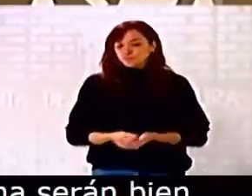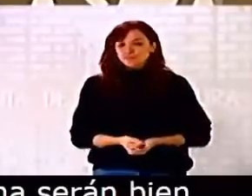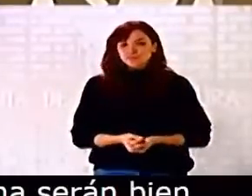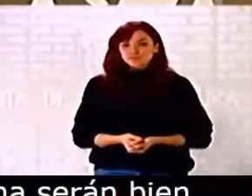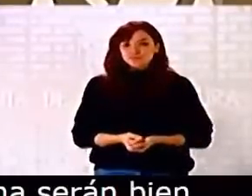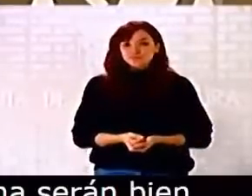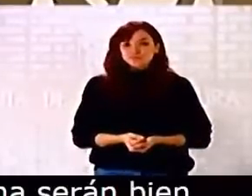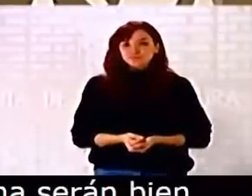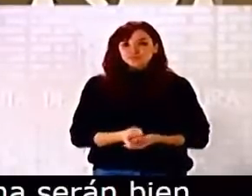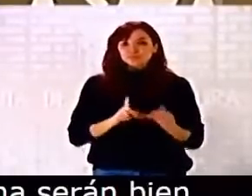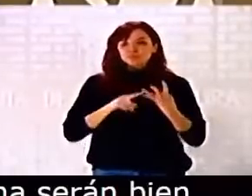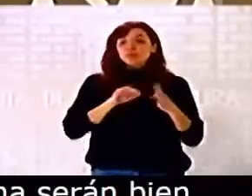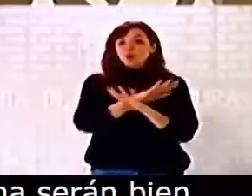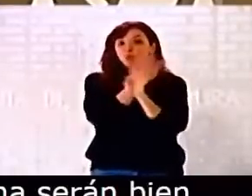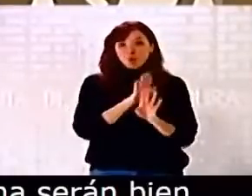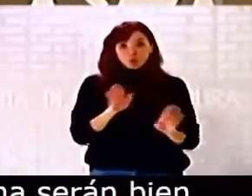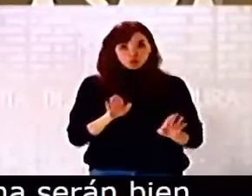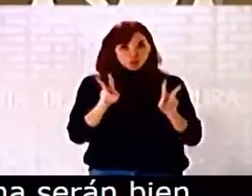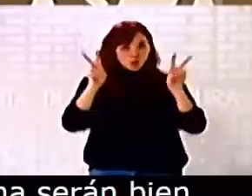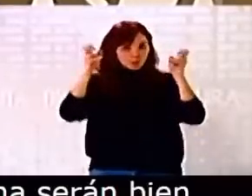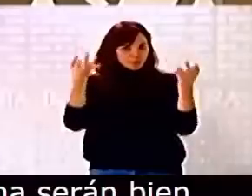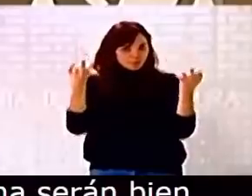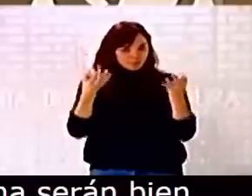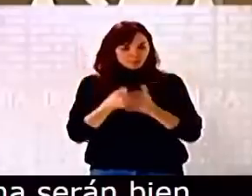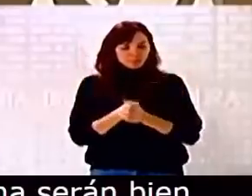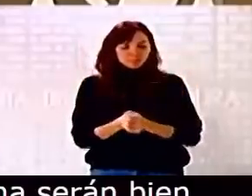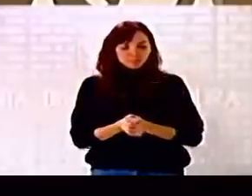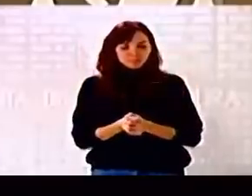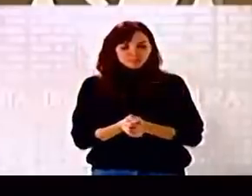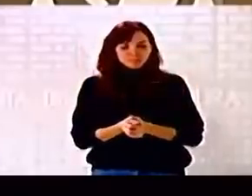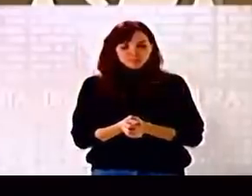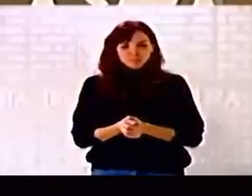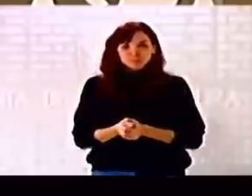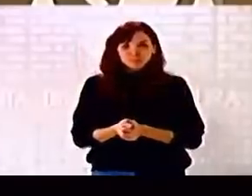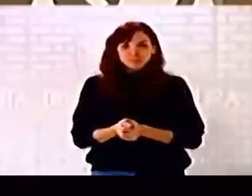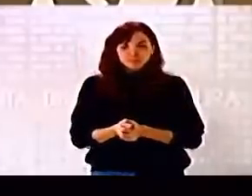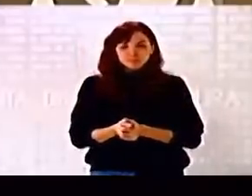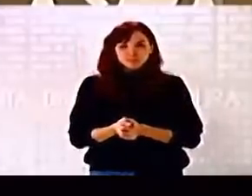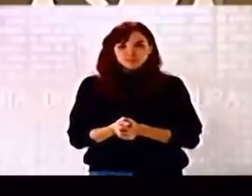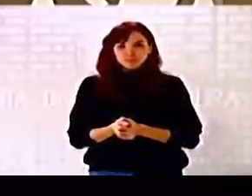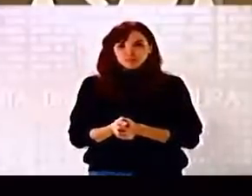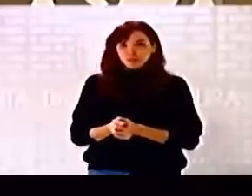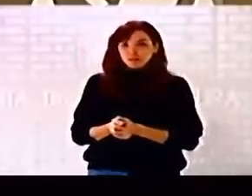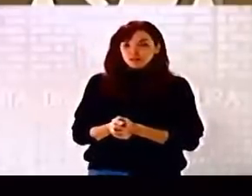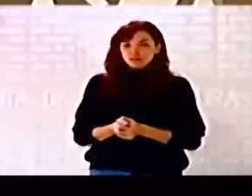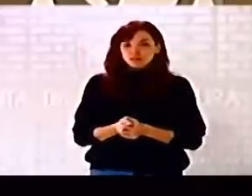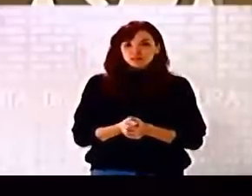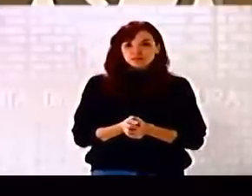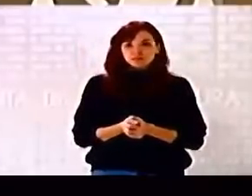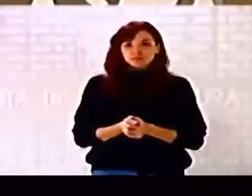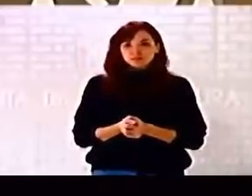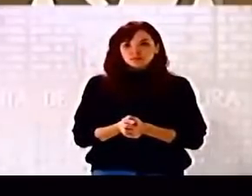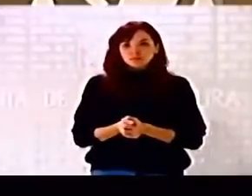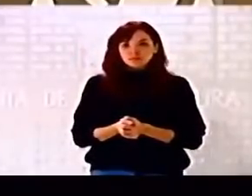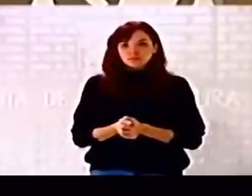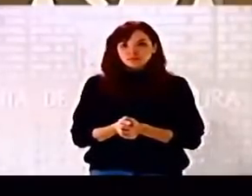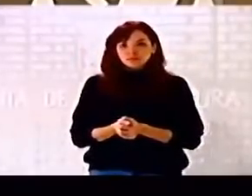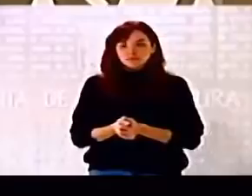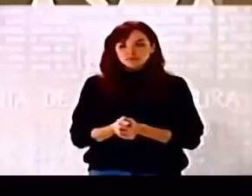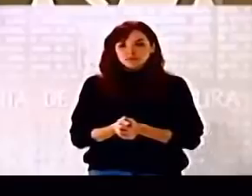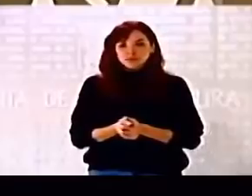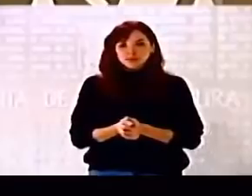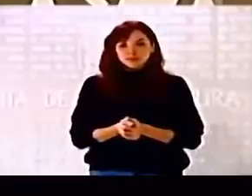Por último, decirles que debido al incremento en el